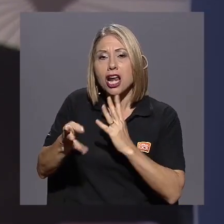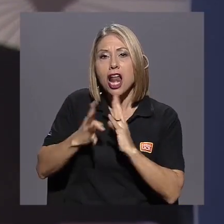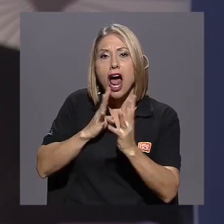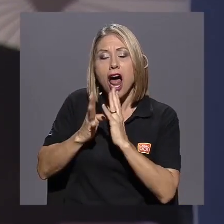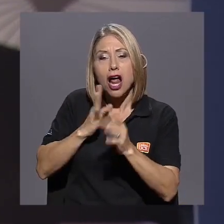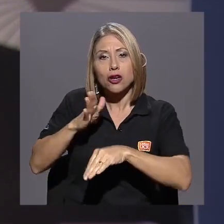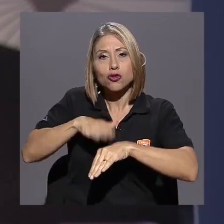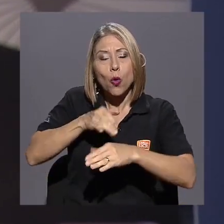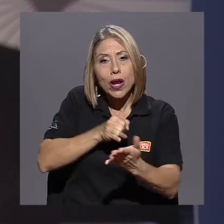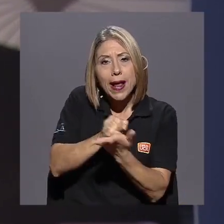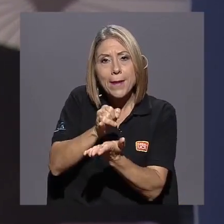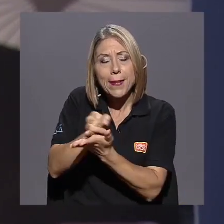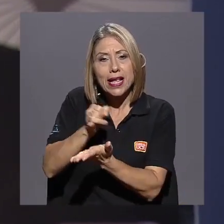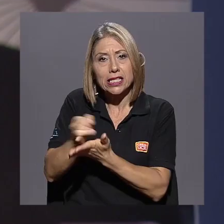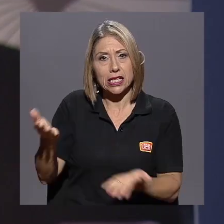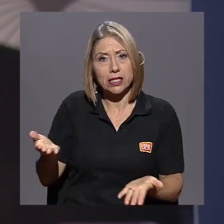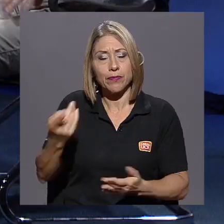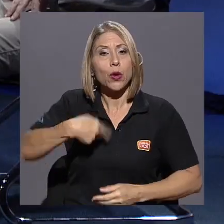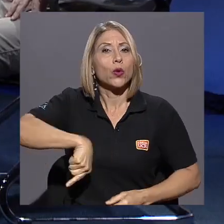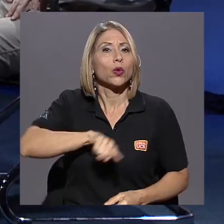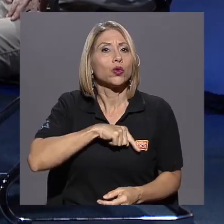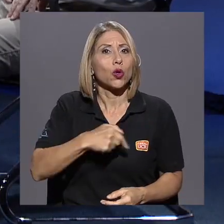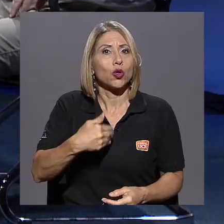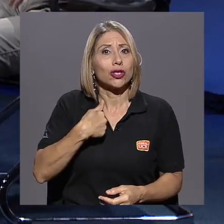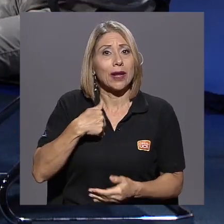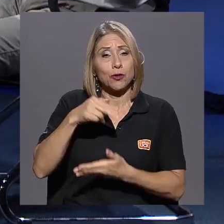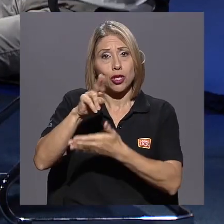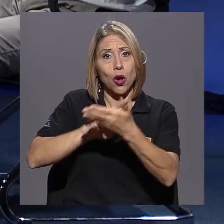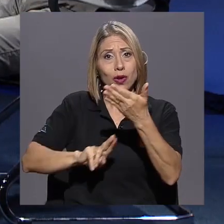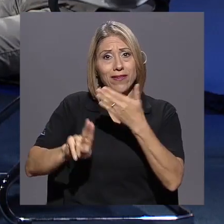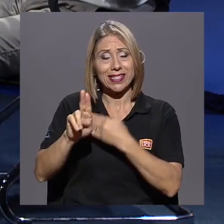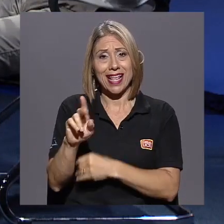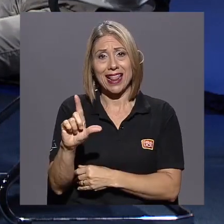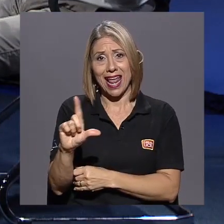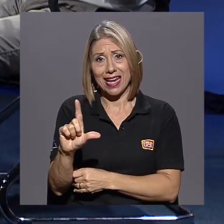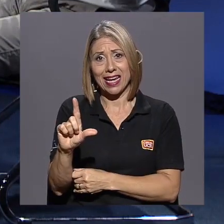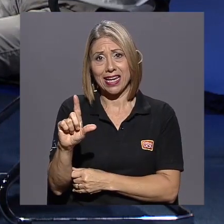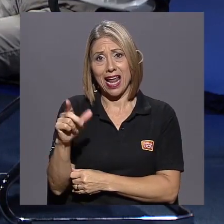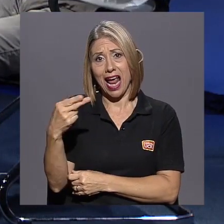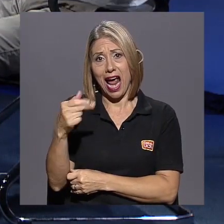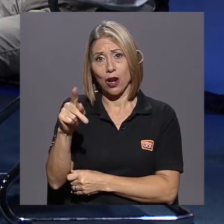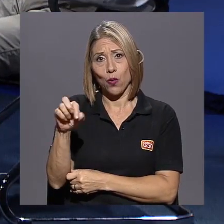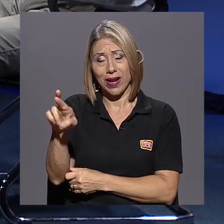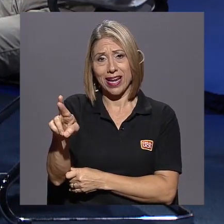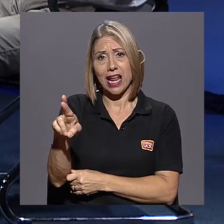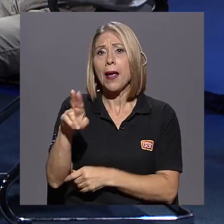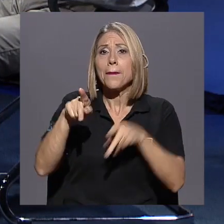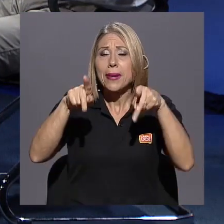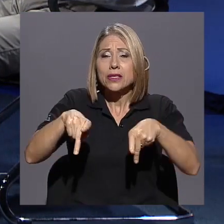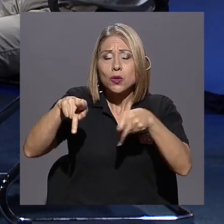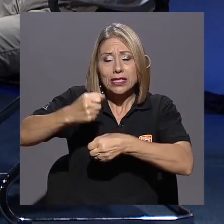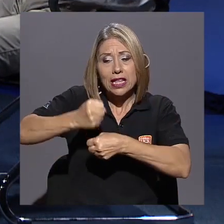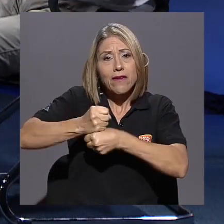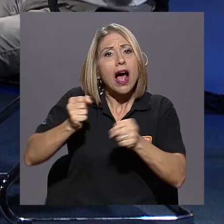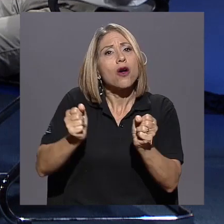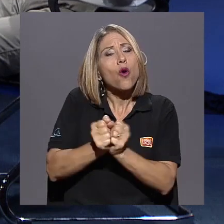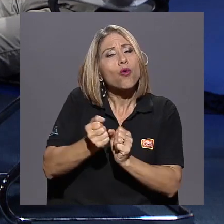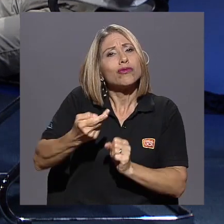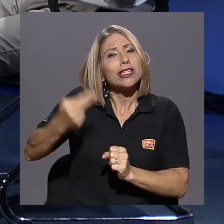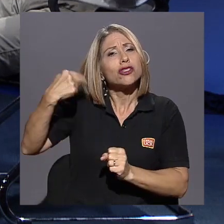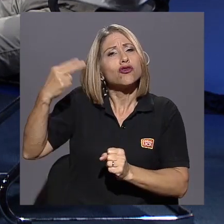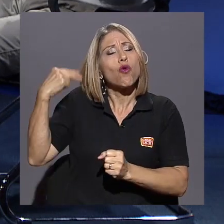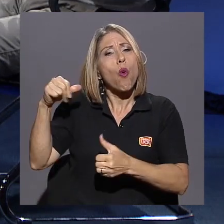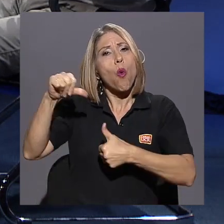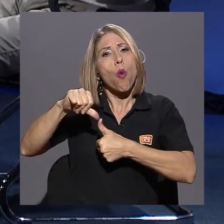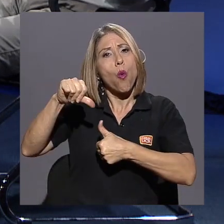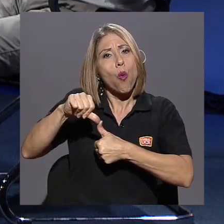investigaciones tenemos nosotros en elementos universidad las personas que trabajan acerca de la historia centroamericana por ejemplo que han